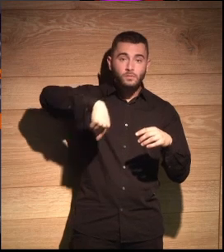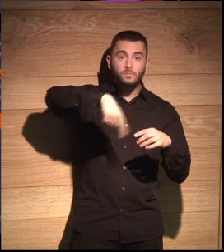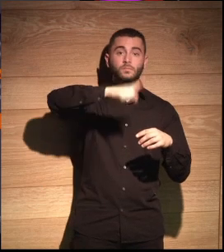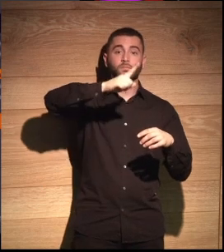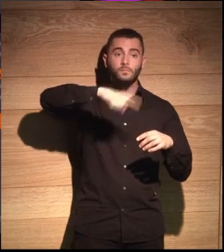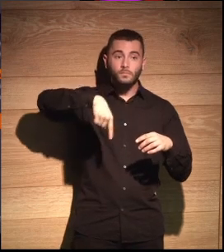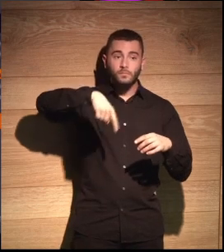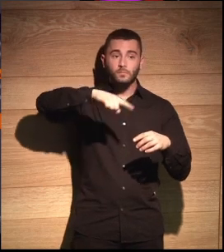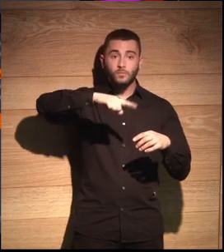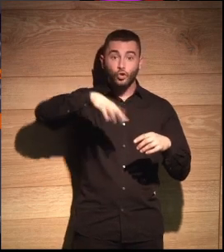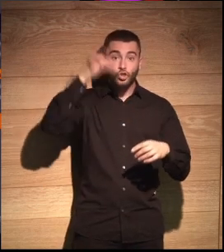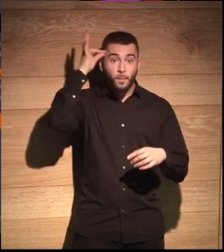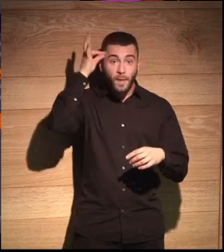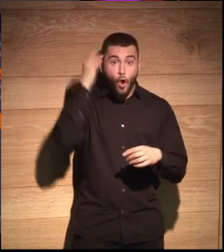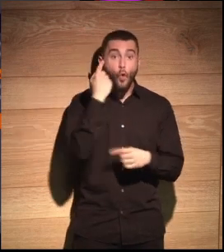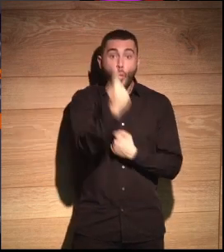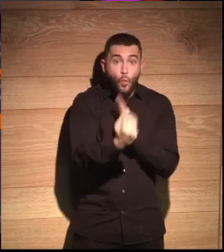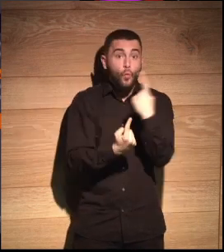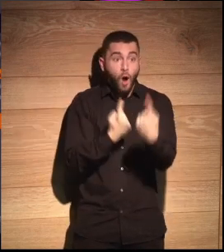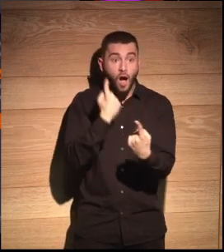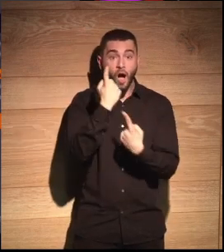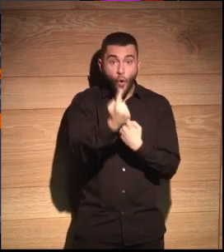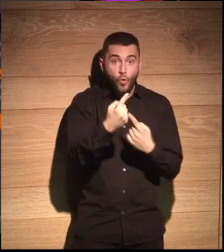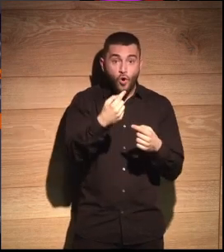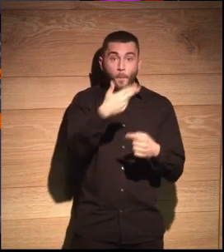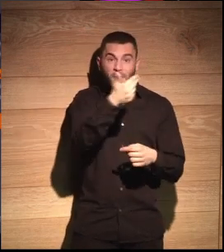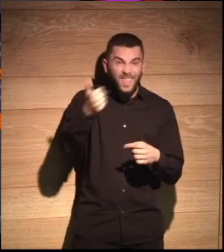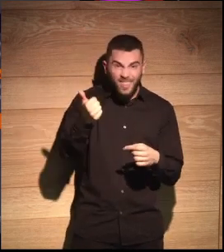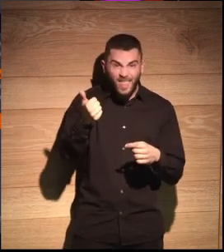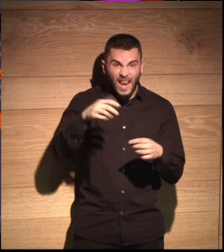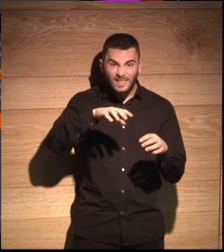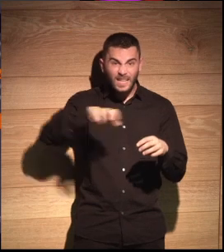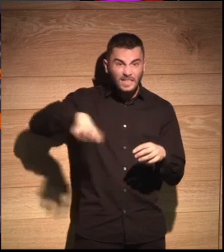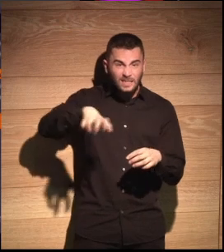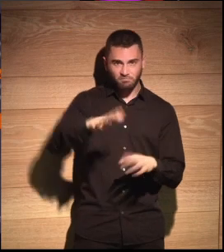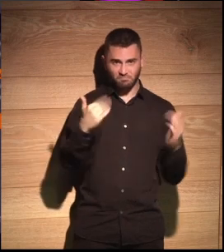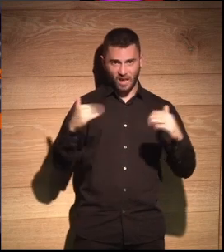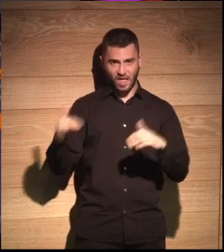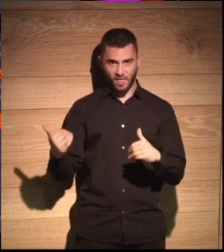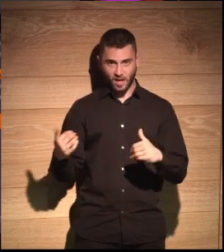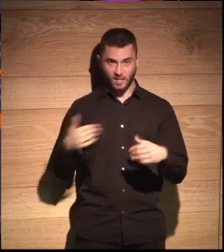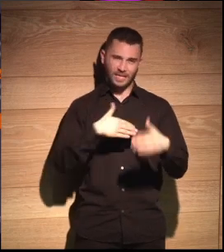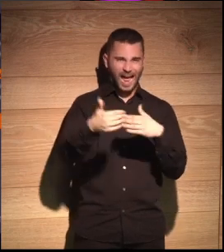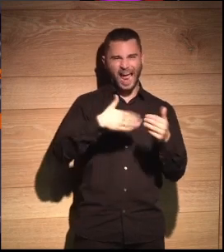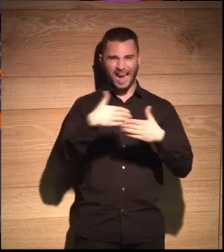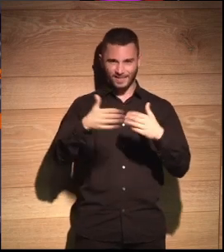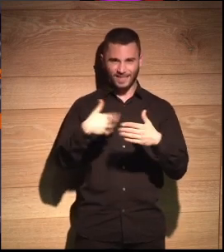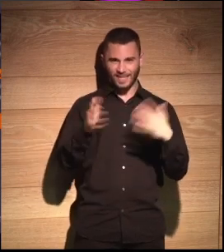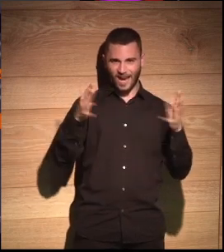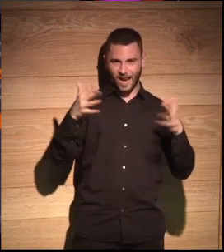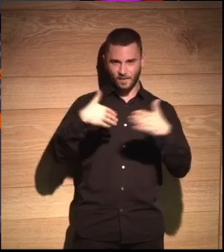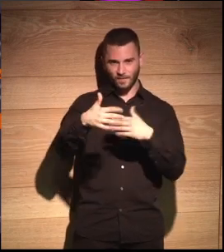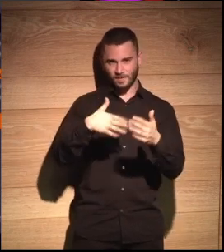realidad están hechos uno a uno, sin utilizar pinceles predefinidos, ni, o sea, es una manera artesanal precisamente para conseguir un